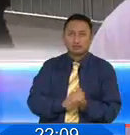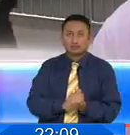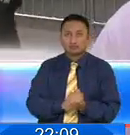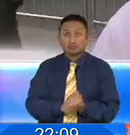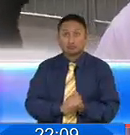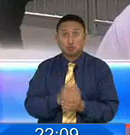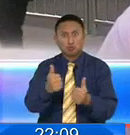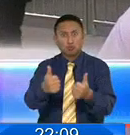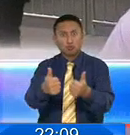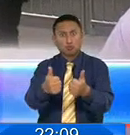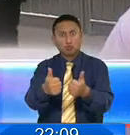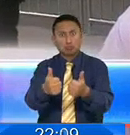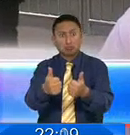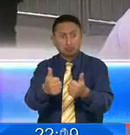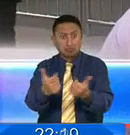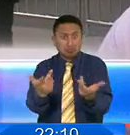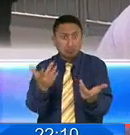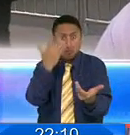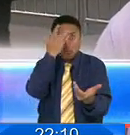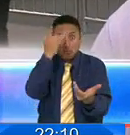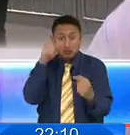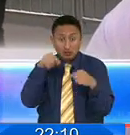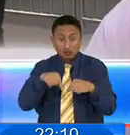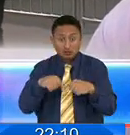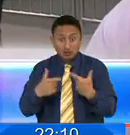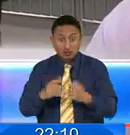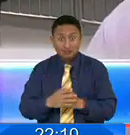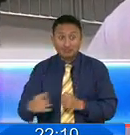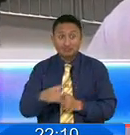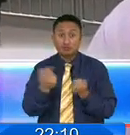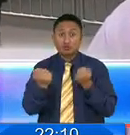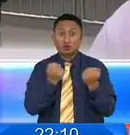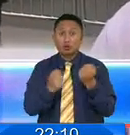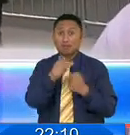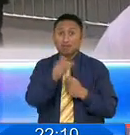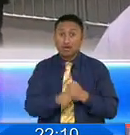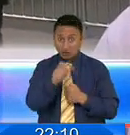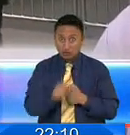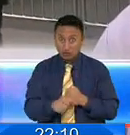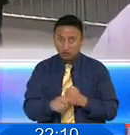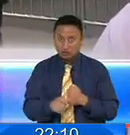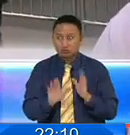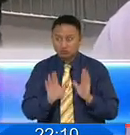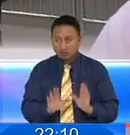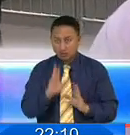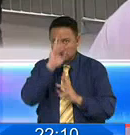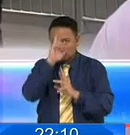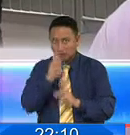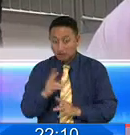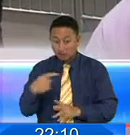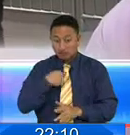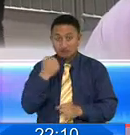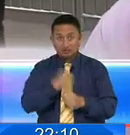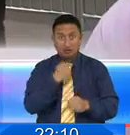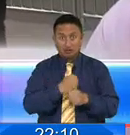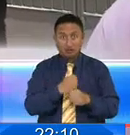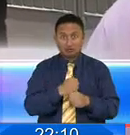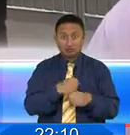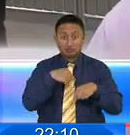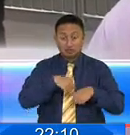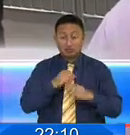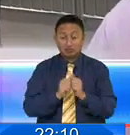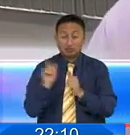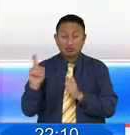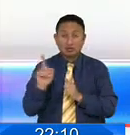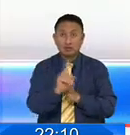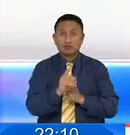bien, porque de esa manera van a controlar que las personas pues hagan el trabajo que es netamente de cada